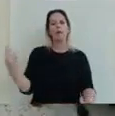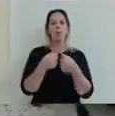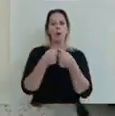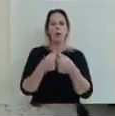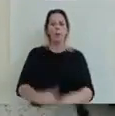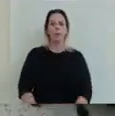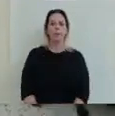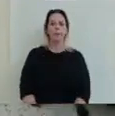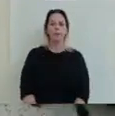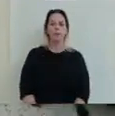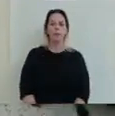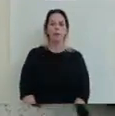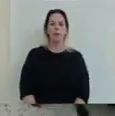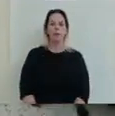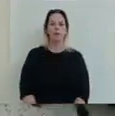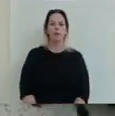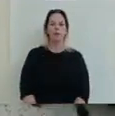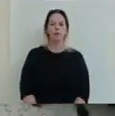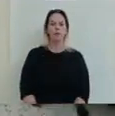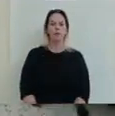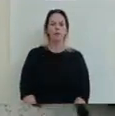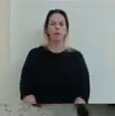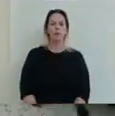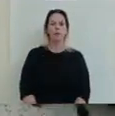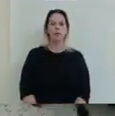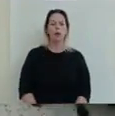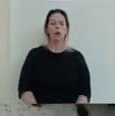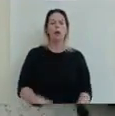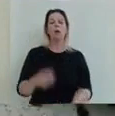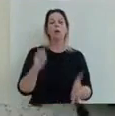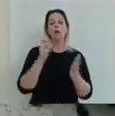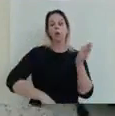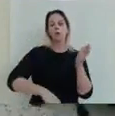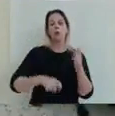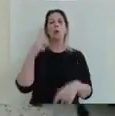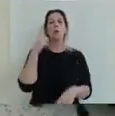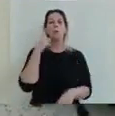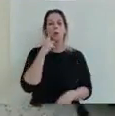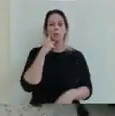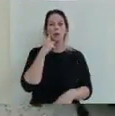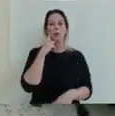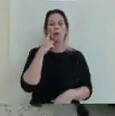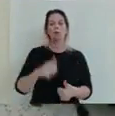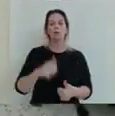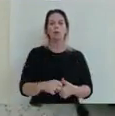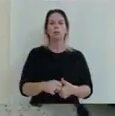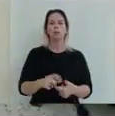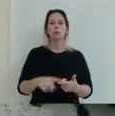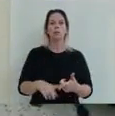número 312/19D, referente a aceptar al referéndum del Consejo Deliberante la suma de pesos